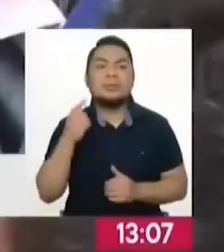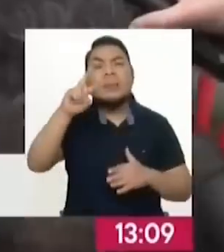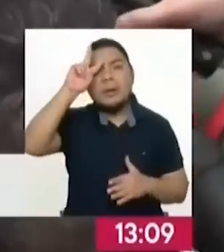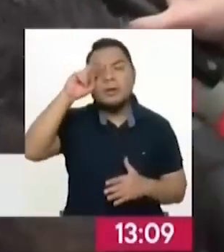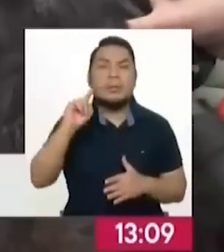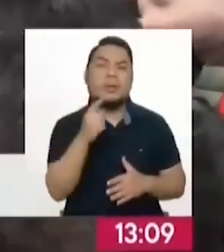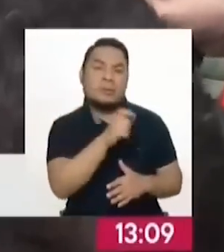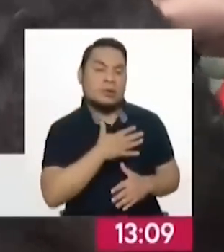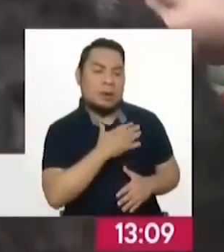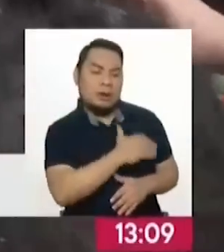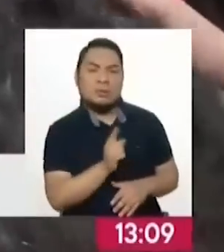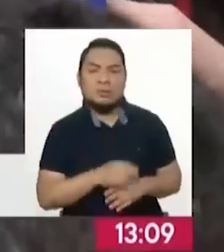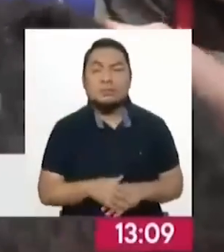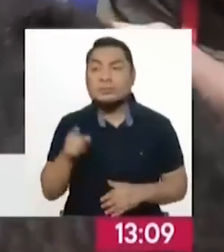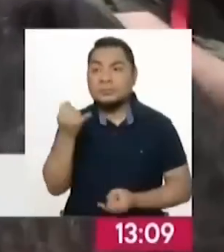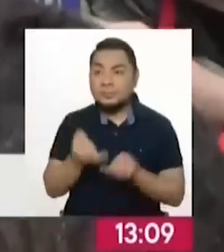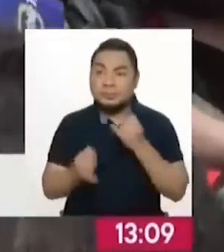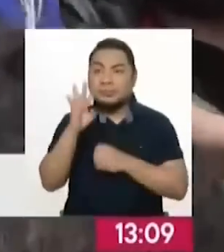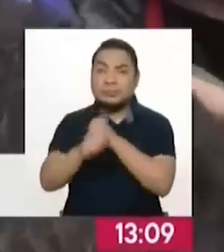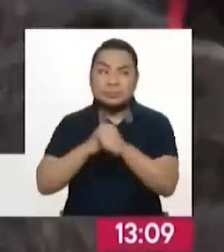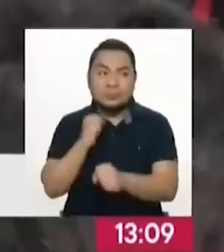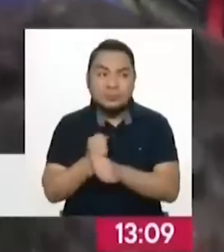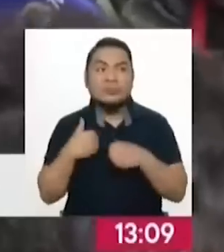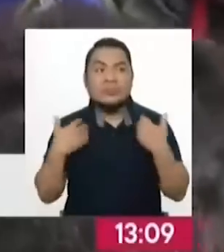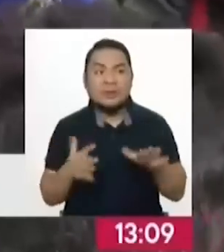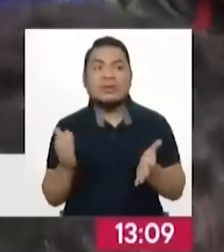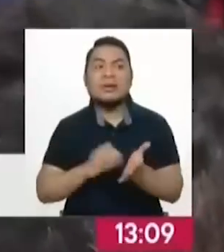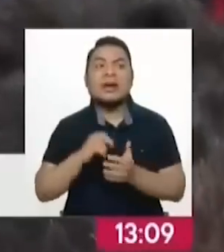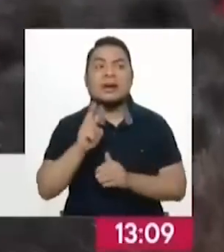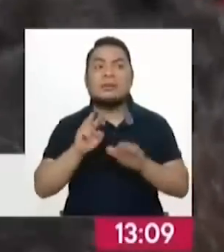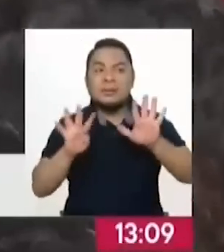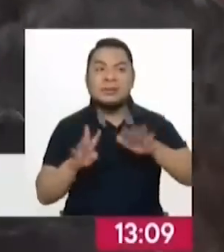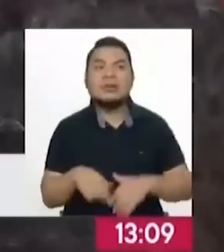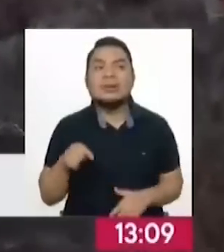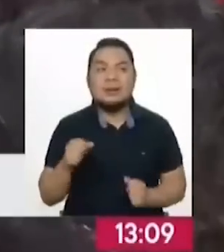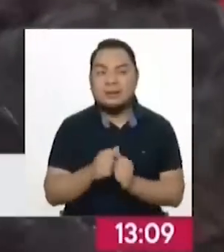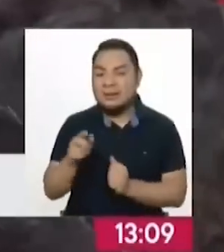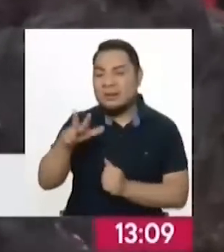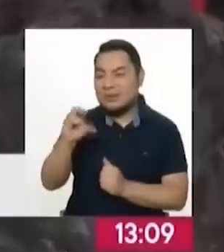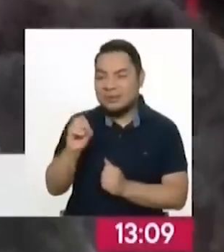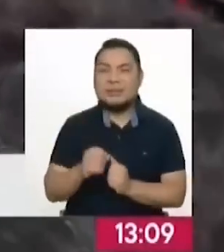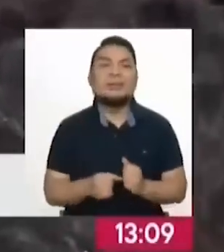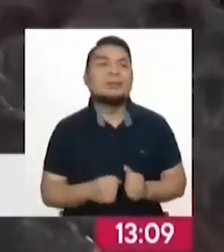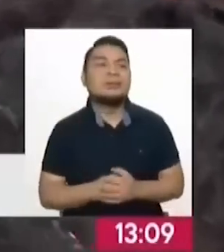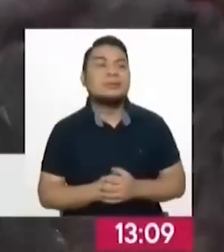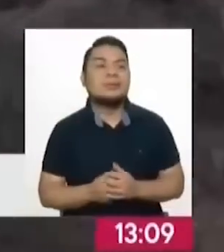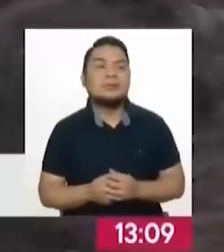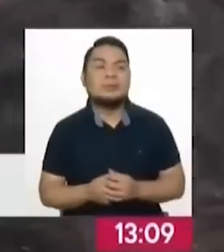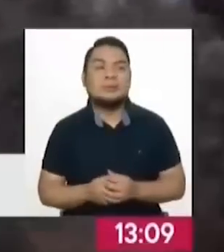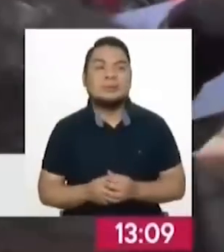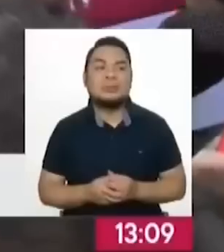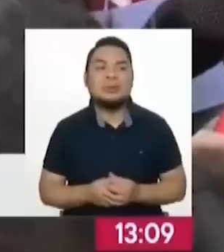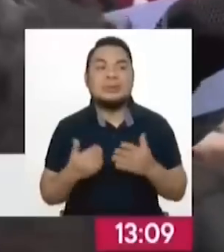No van a escuchar. Entonces, culminar sus 4 años de gestión, entonces, para que ya lo claro. He dicho por número, ya, contigo 30 veces. Okay, claro. ¿Usted habla de consensos?